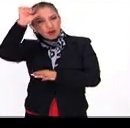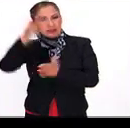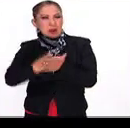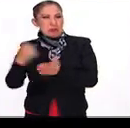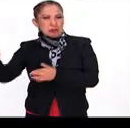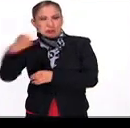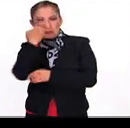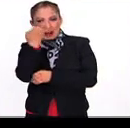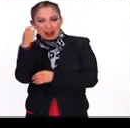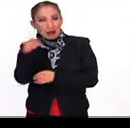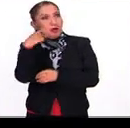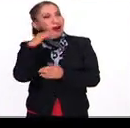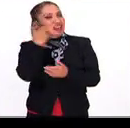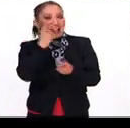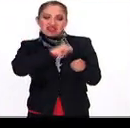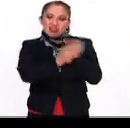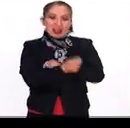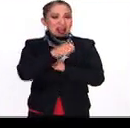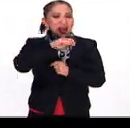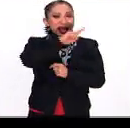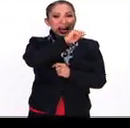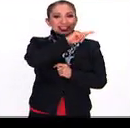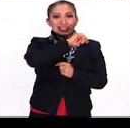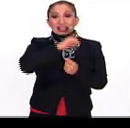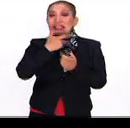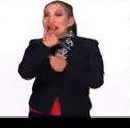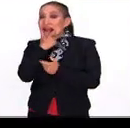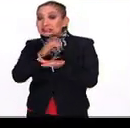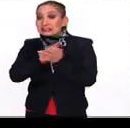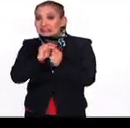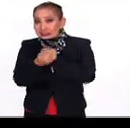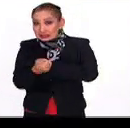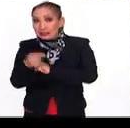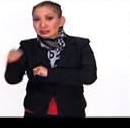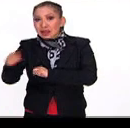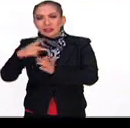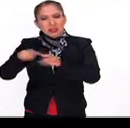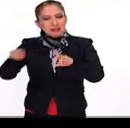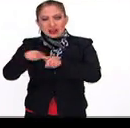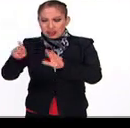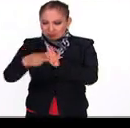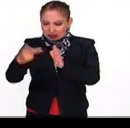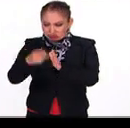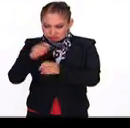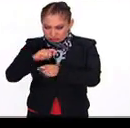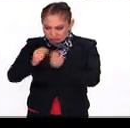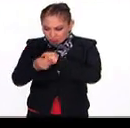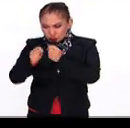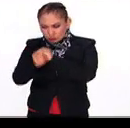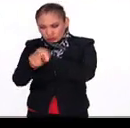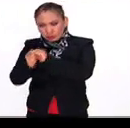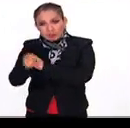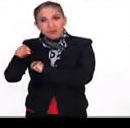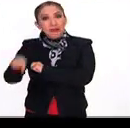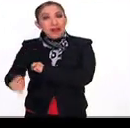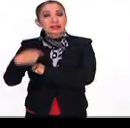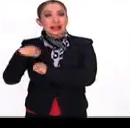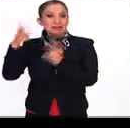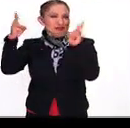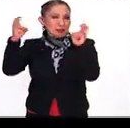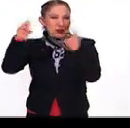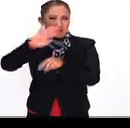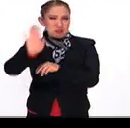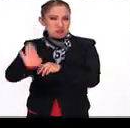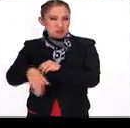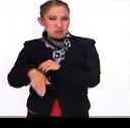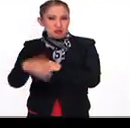en traducir de latín al inglés. Hizo varias traducciones y, claro, es el libro del descenso del mundo de los muertos.